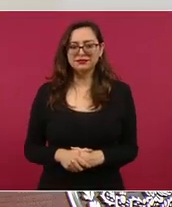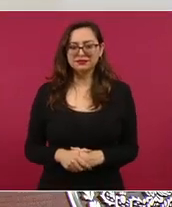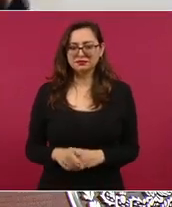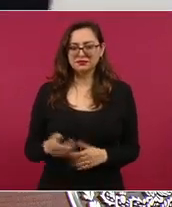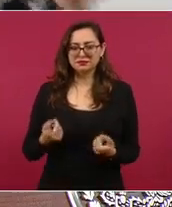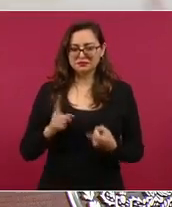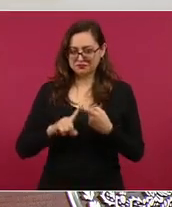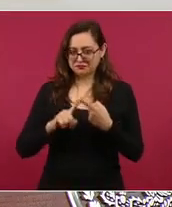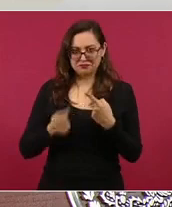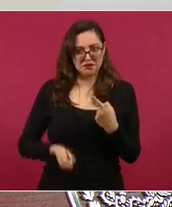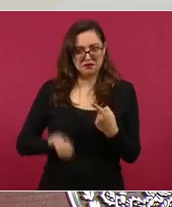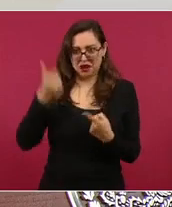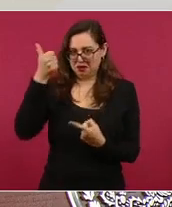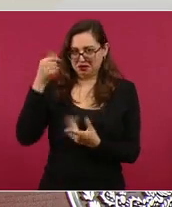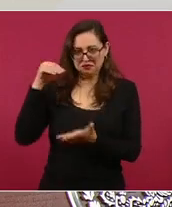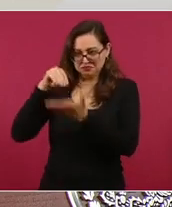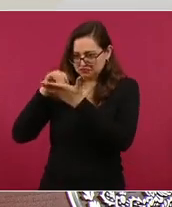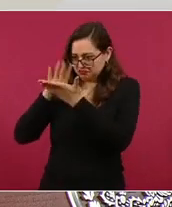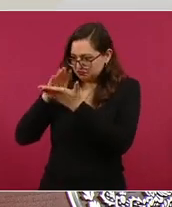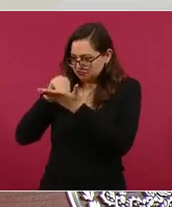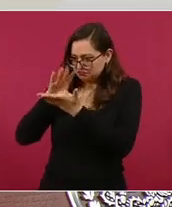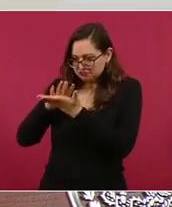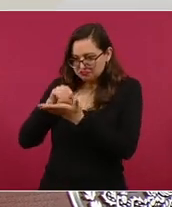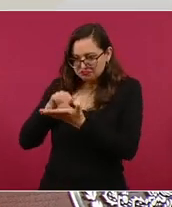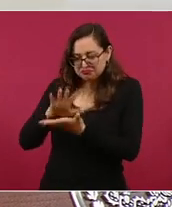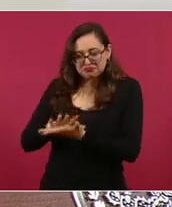Se les planteó,